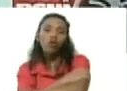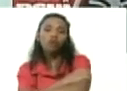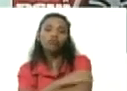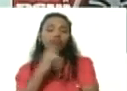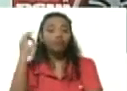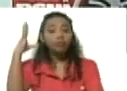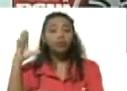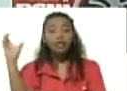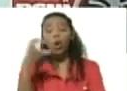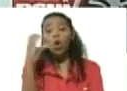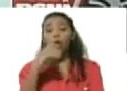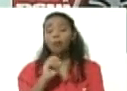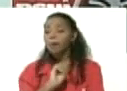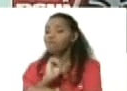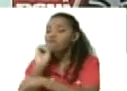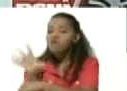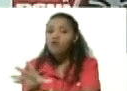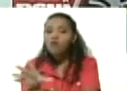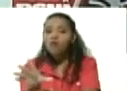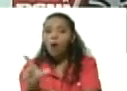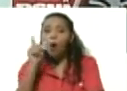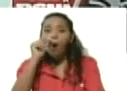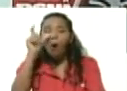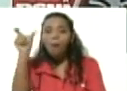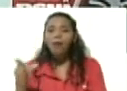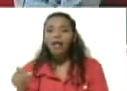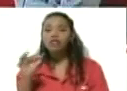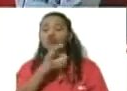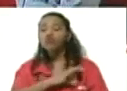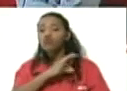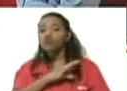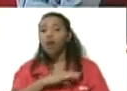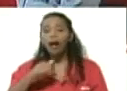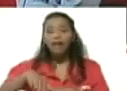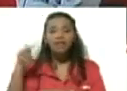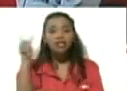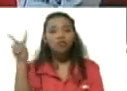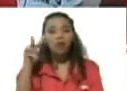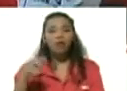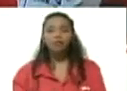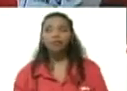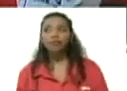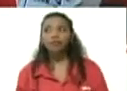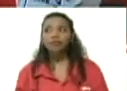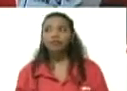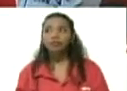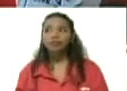de Colombia por Álvaro Uribe y sus socios aquí en Venezuela.